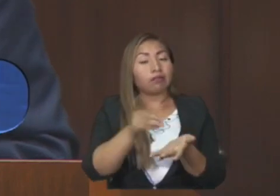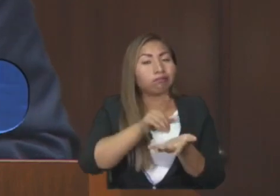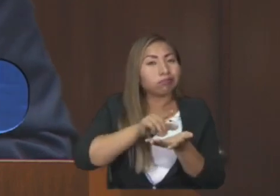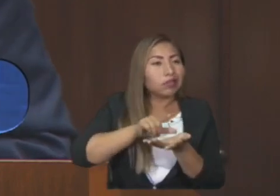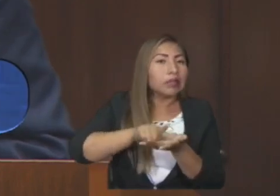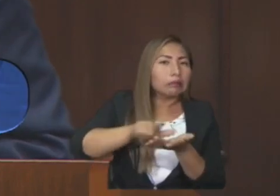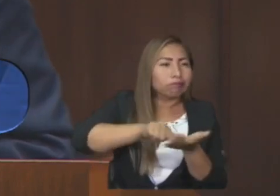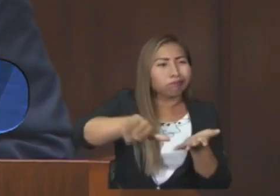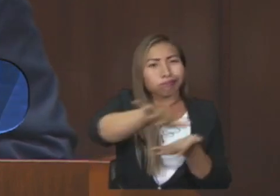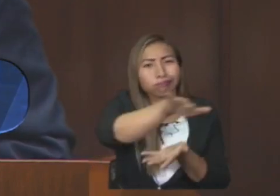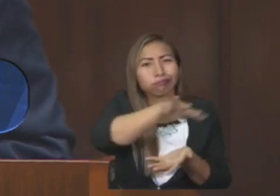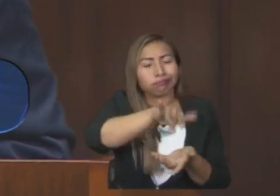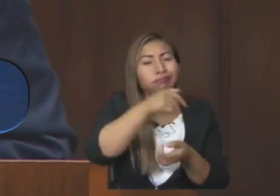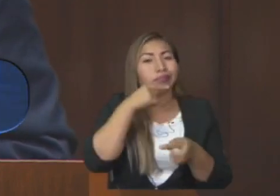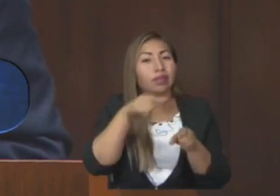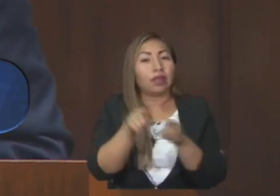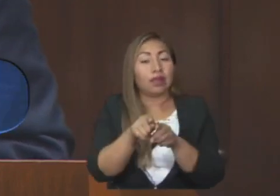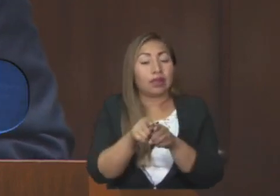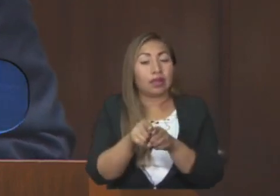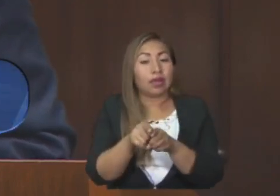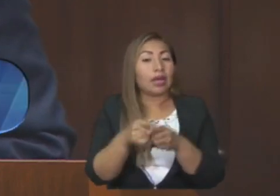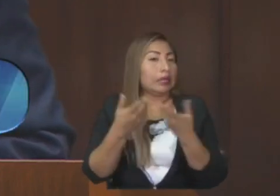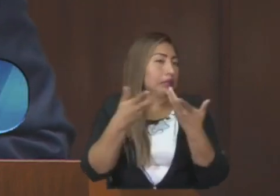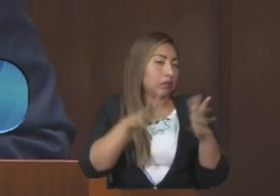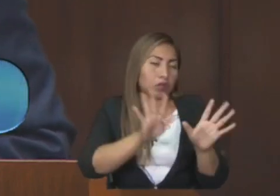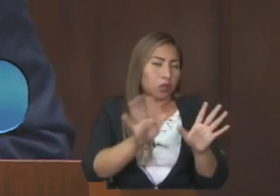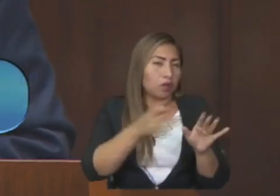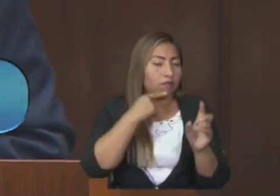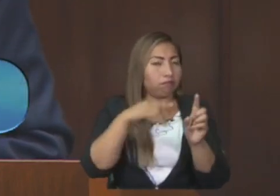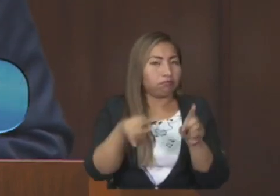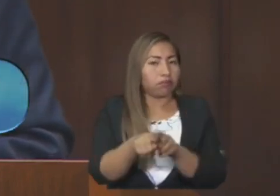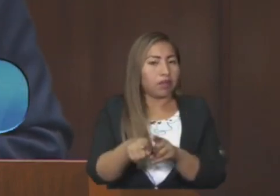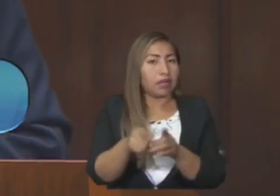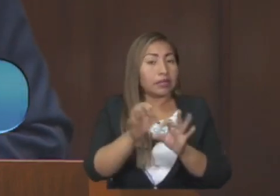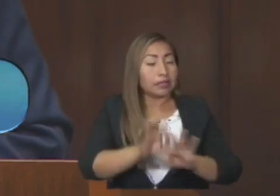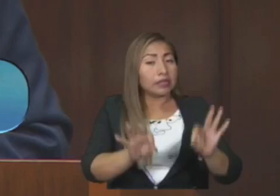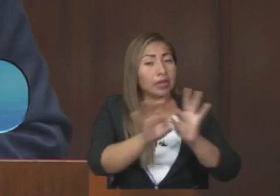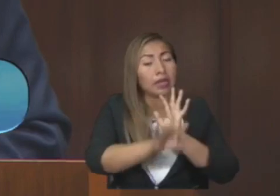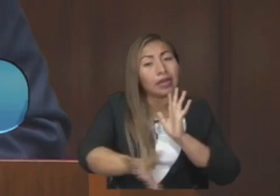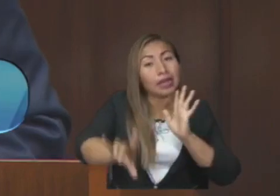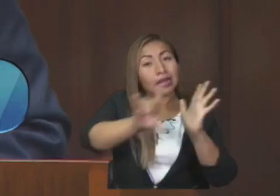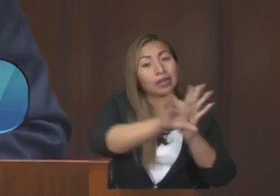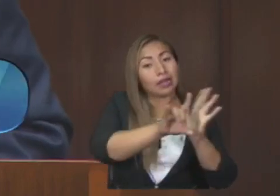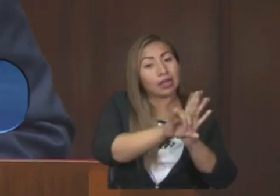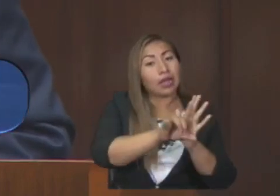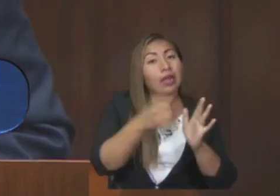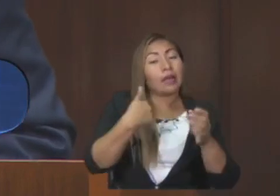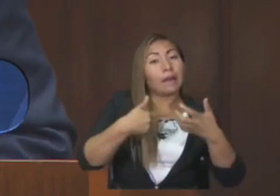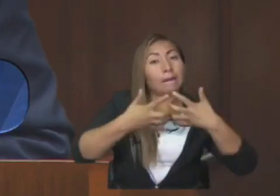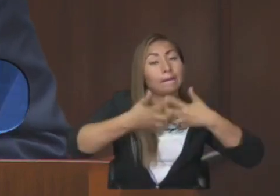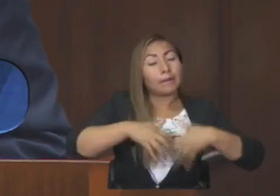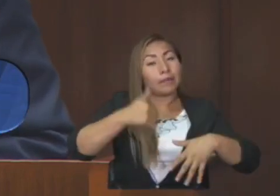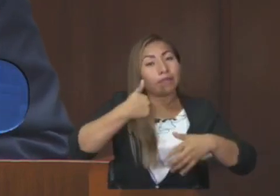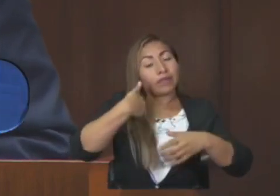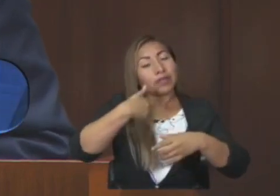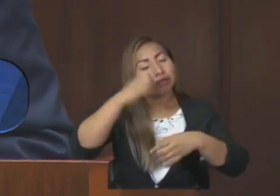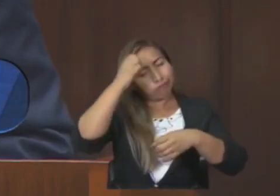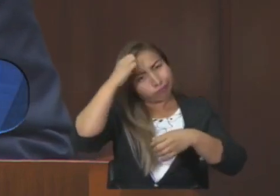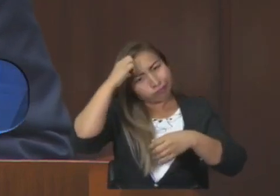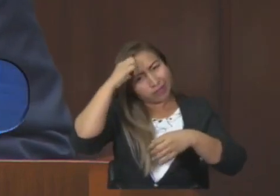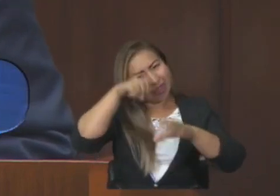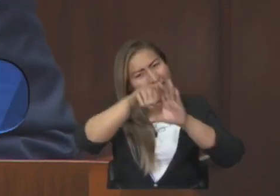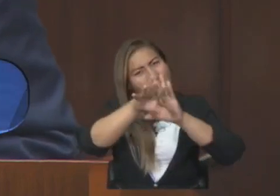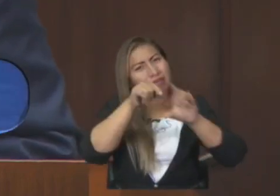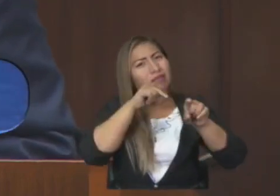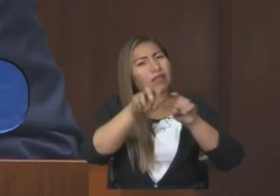mantenimiento no se ha hecho efectiva aún porque en el ámbito legal la empresa minera Panamá ha interpuesto recursos legales